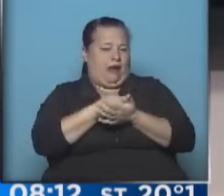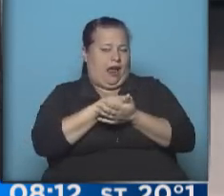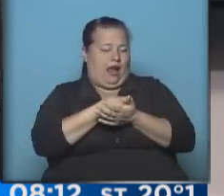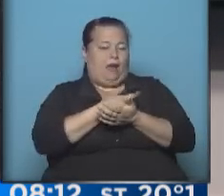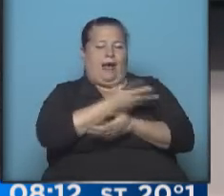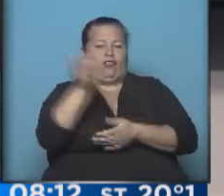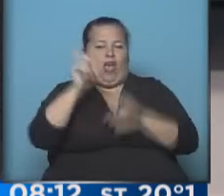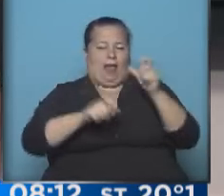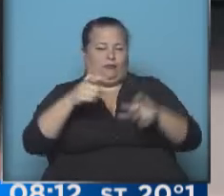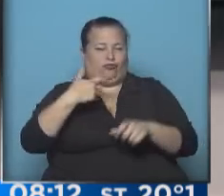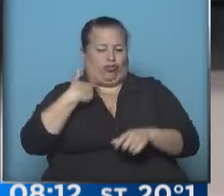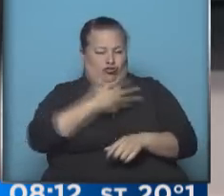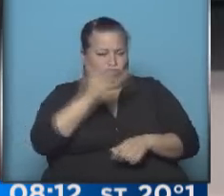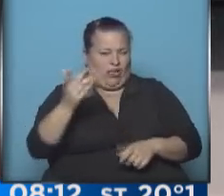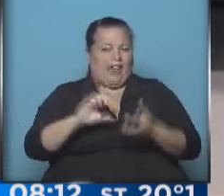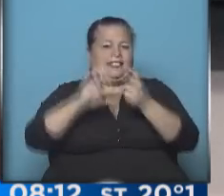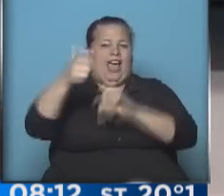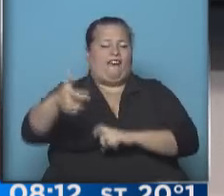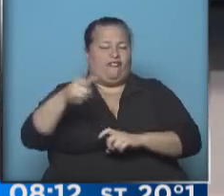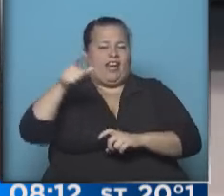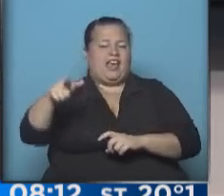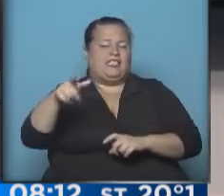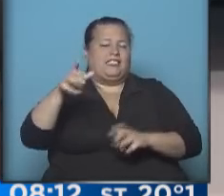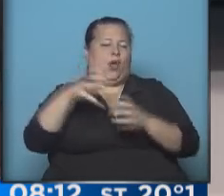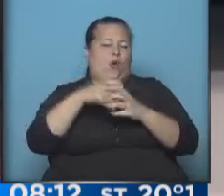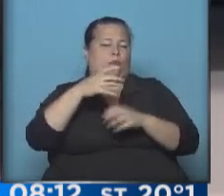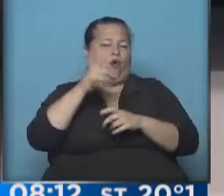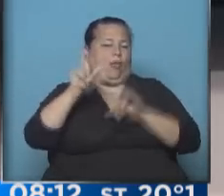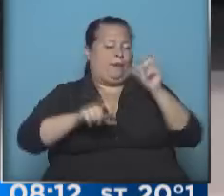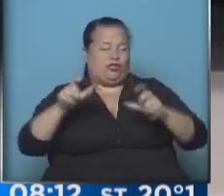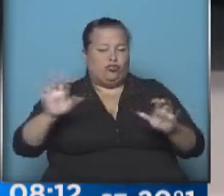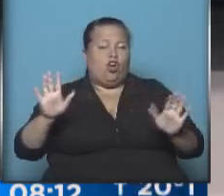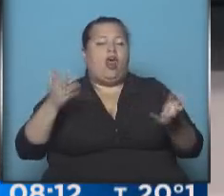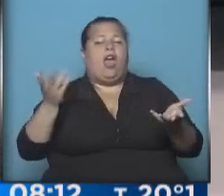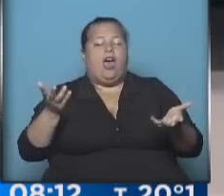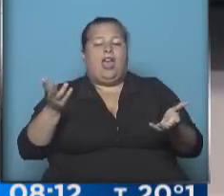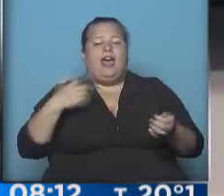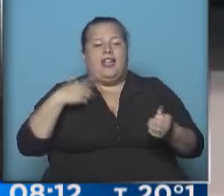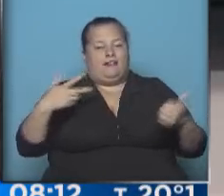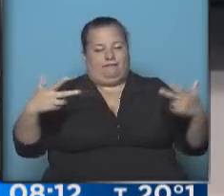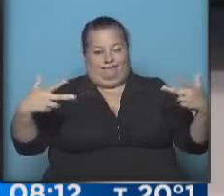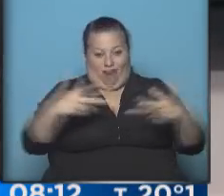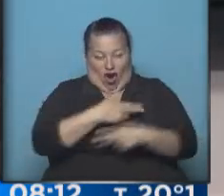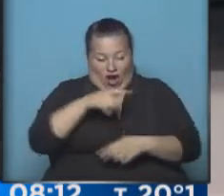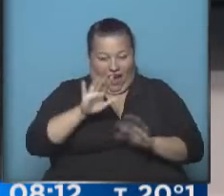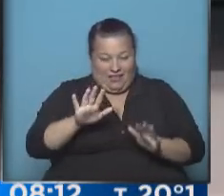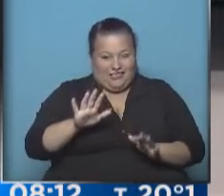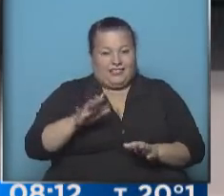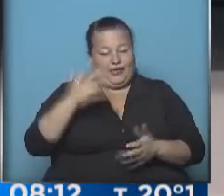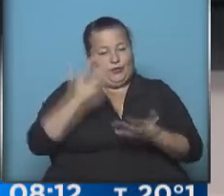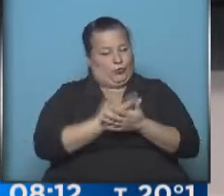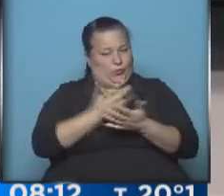inversión social este transferencias a sectores sociales indudablemente un un recorte de este tipo eh